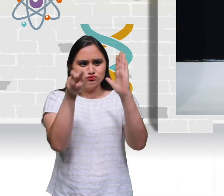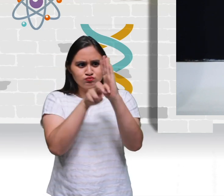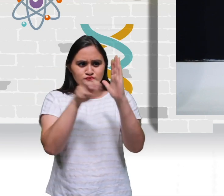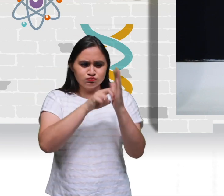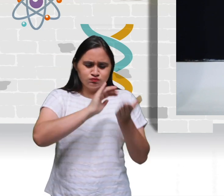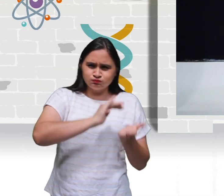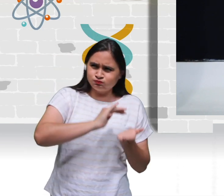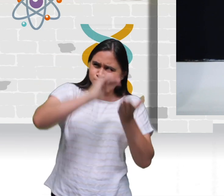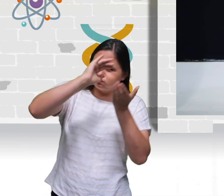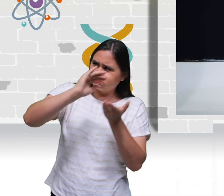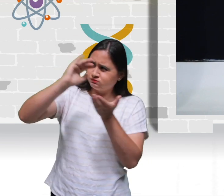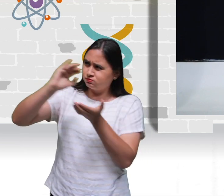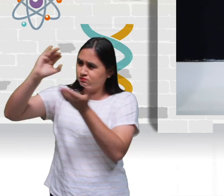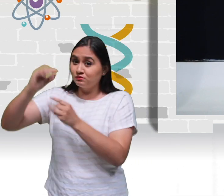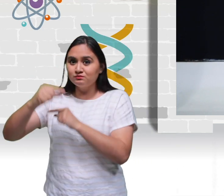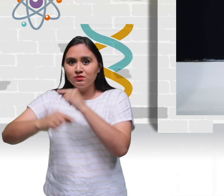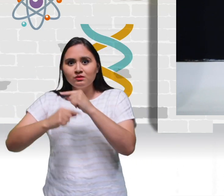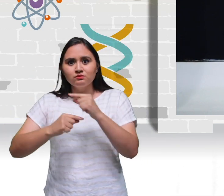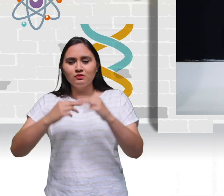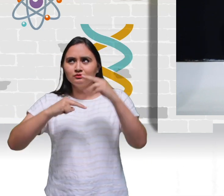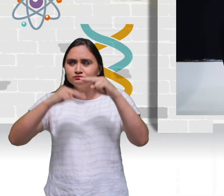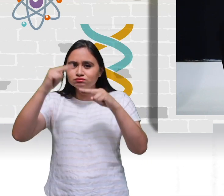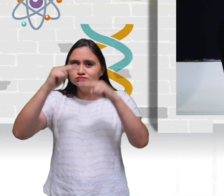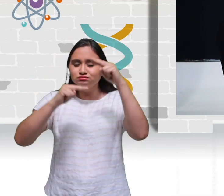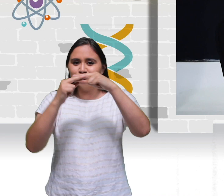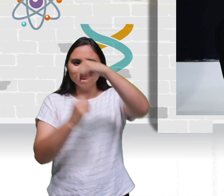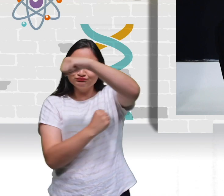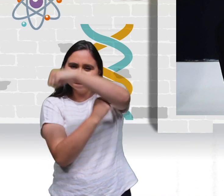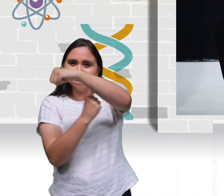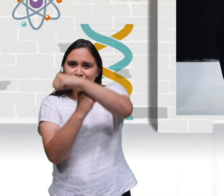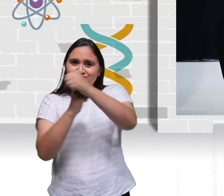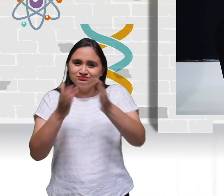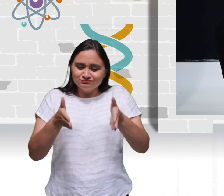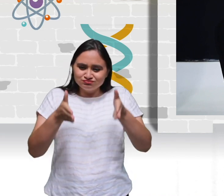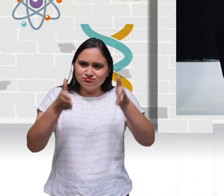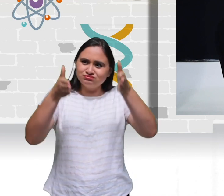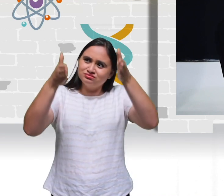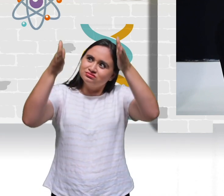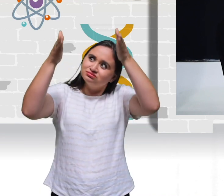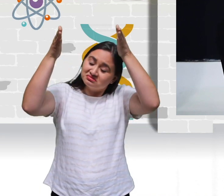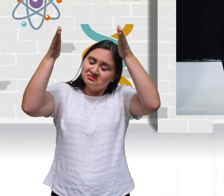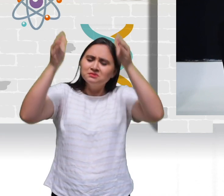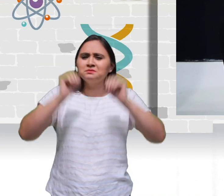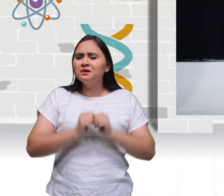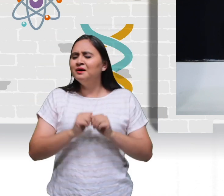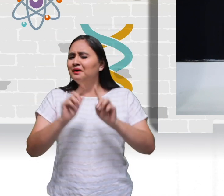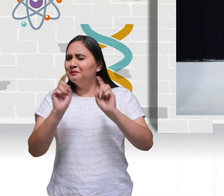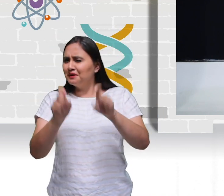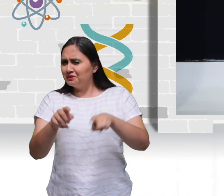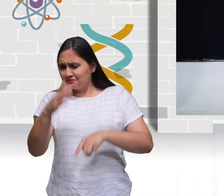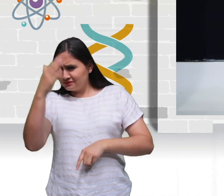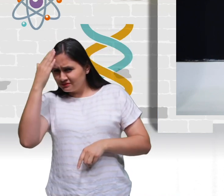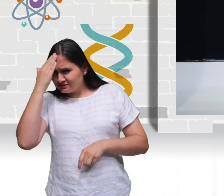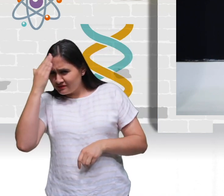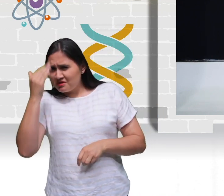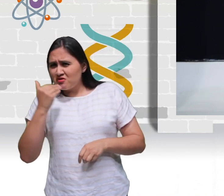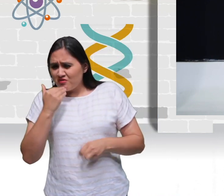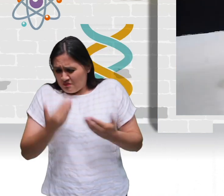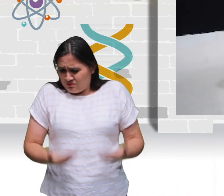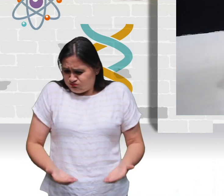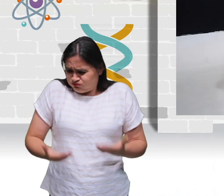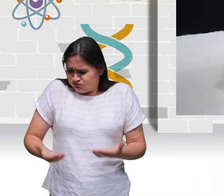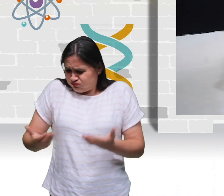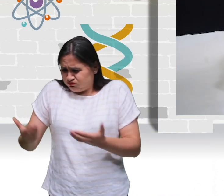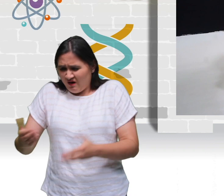construir impresionantes estructuras. ¿Cuánto trabajo crees que les habrá costado trasladar o levantar dichas